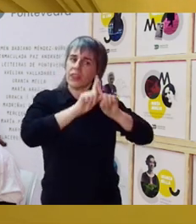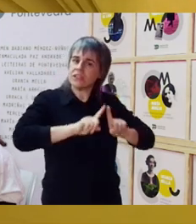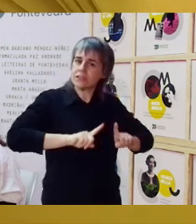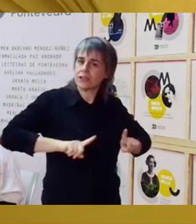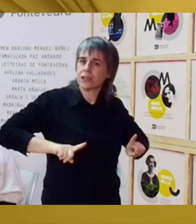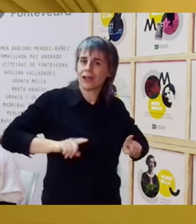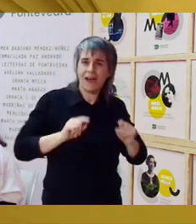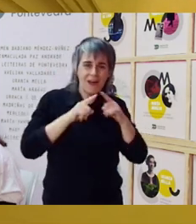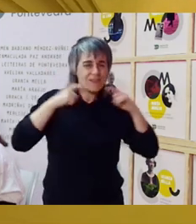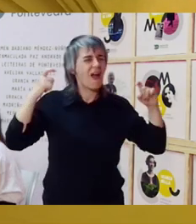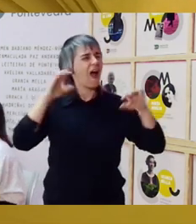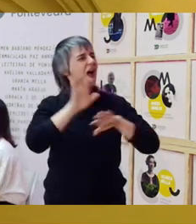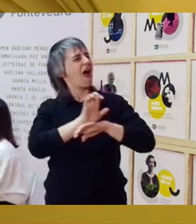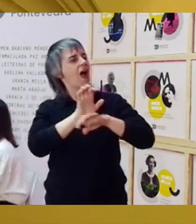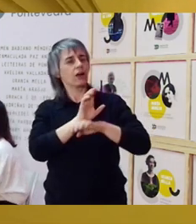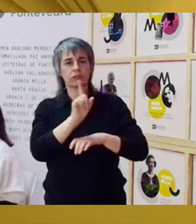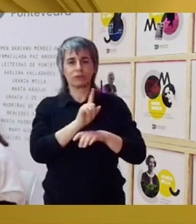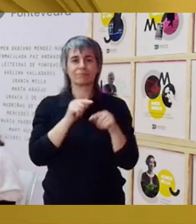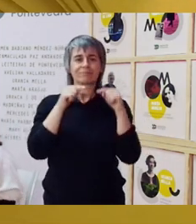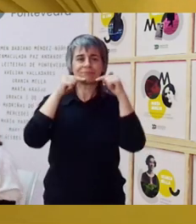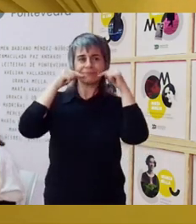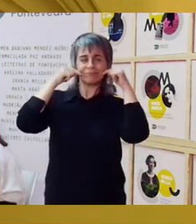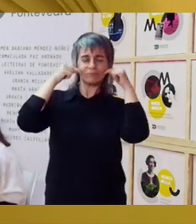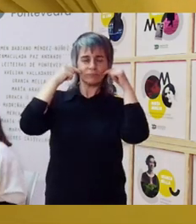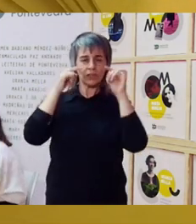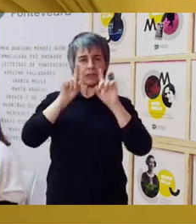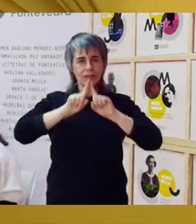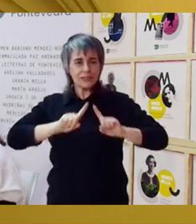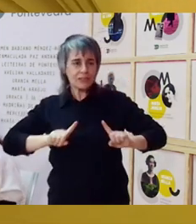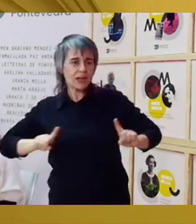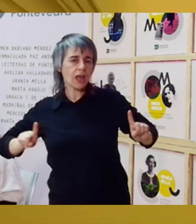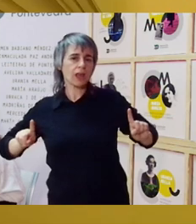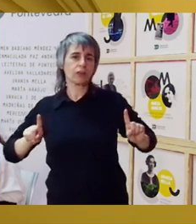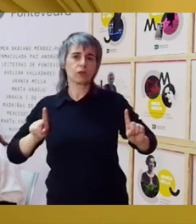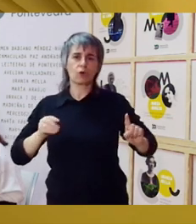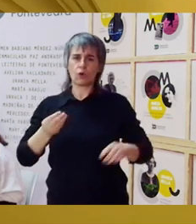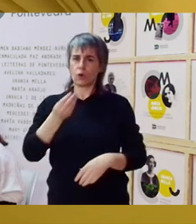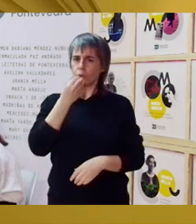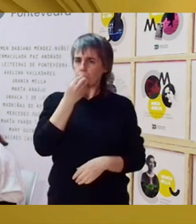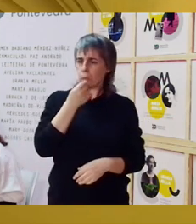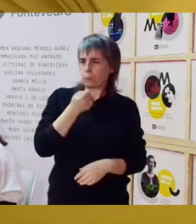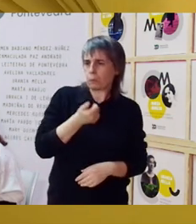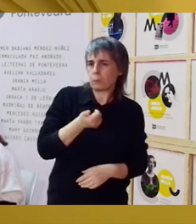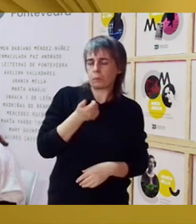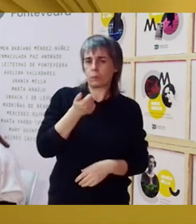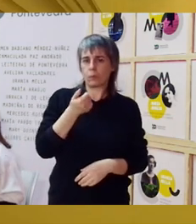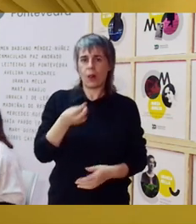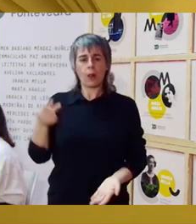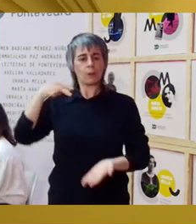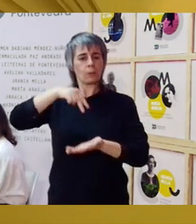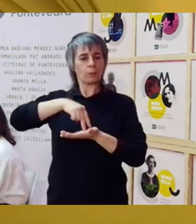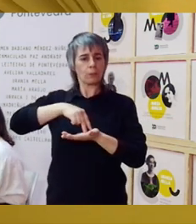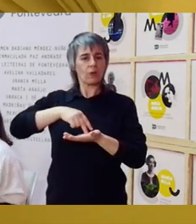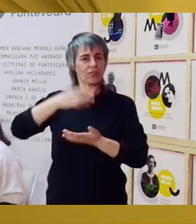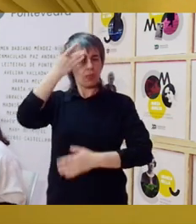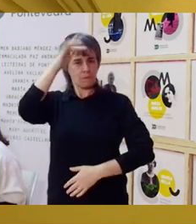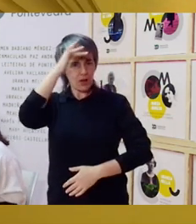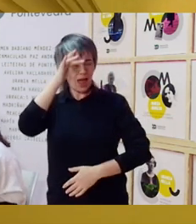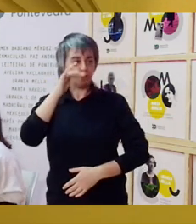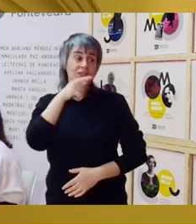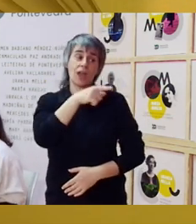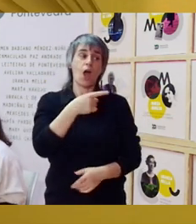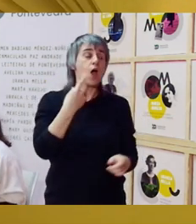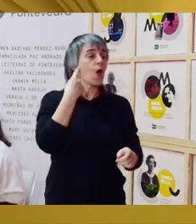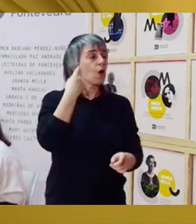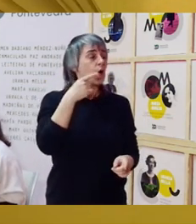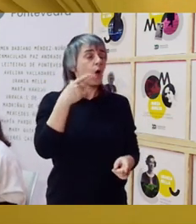sonreía... comía cedo, deitábase cedo, non levantaba a voz. Eu son un pouco máis farandolera. Ela tiña costumes franceses. Sí,